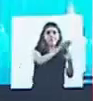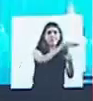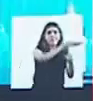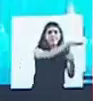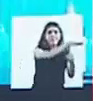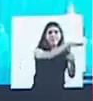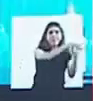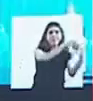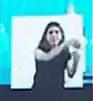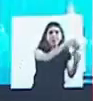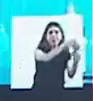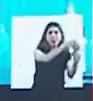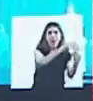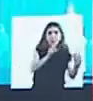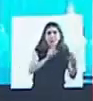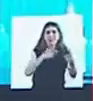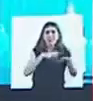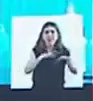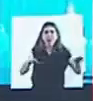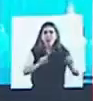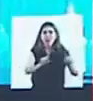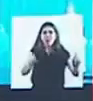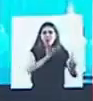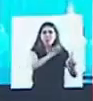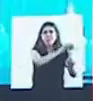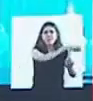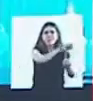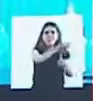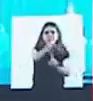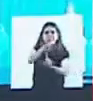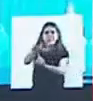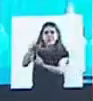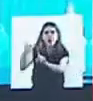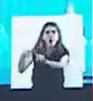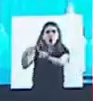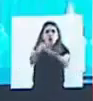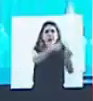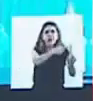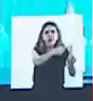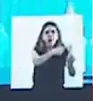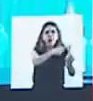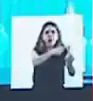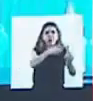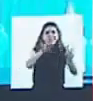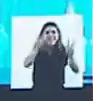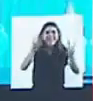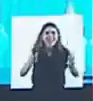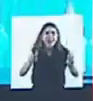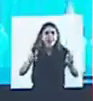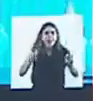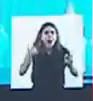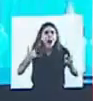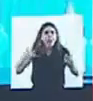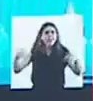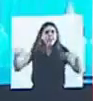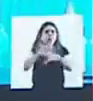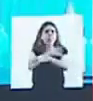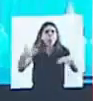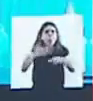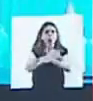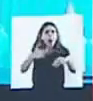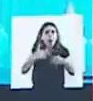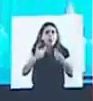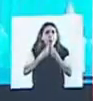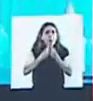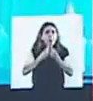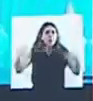las vacunas. No se entiende por qué, si se sabía que venía la segunda ola, esto no se entendió en la Argentina. Había que tomar restricciones y